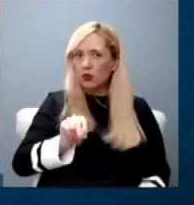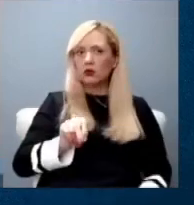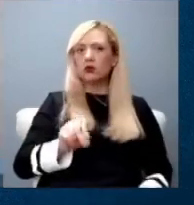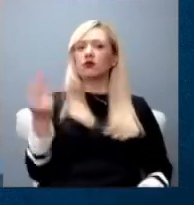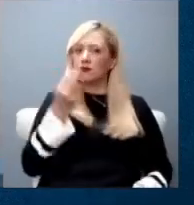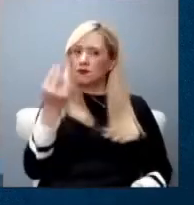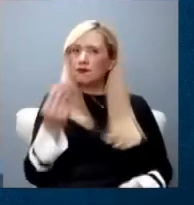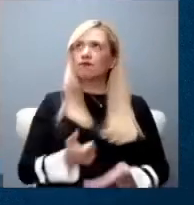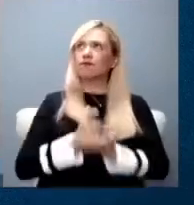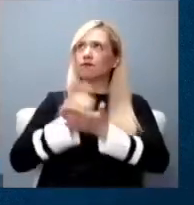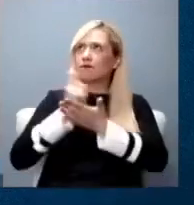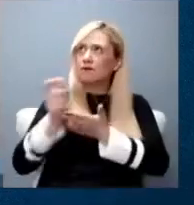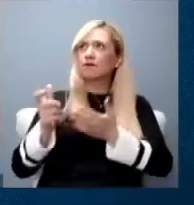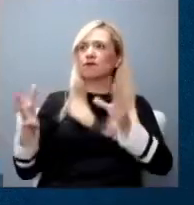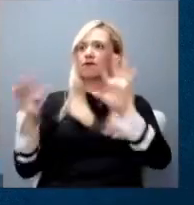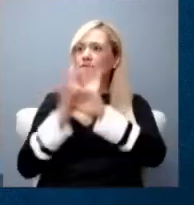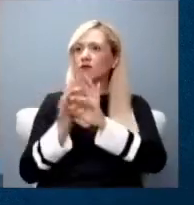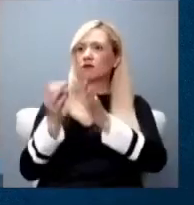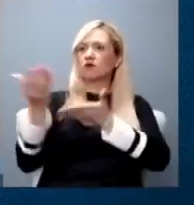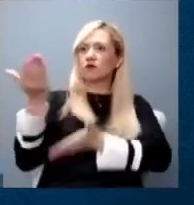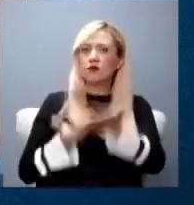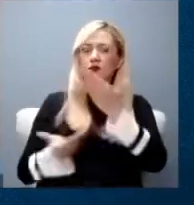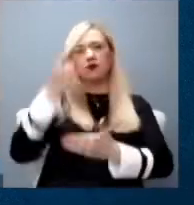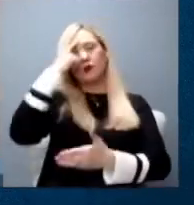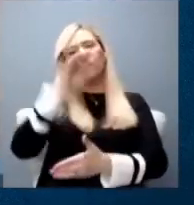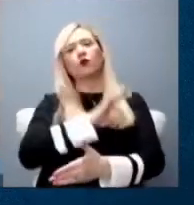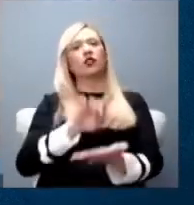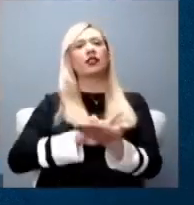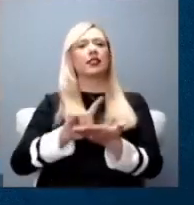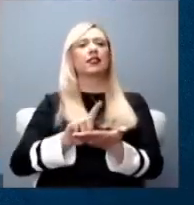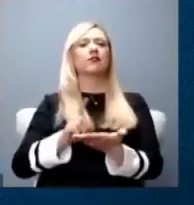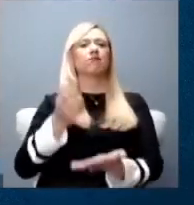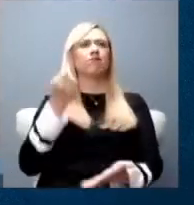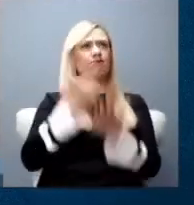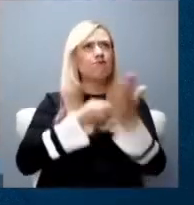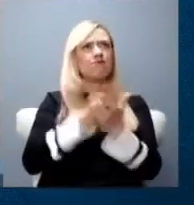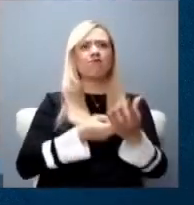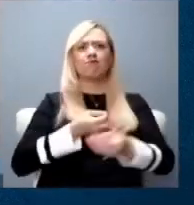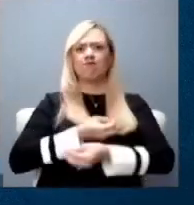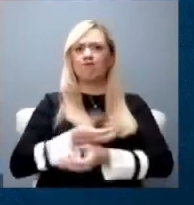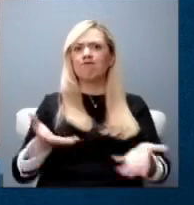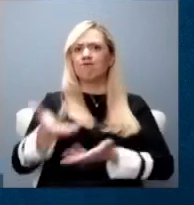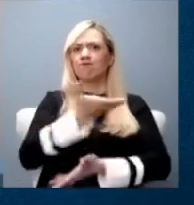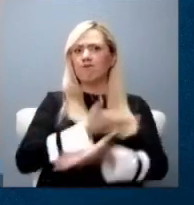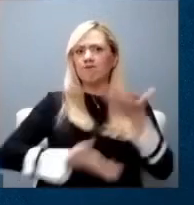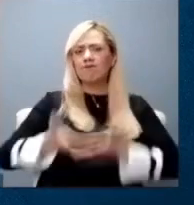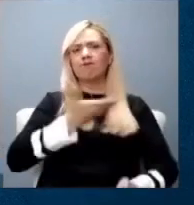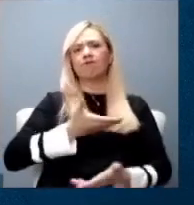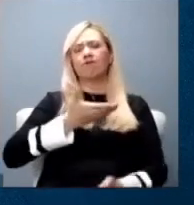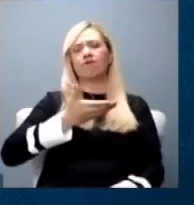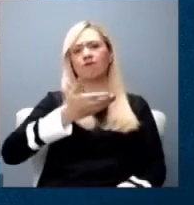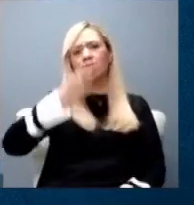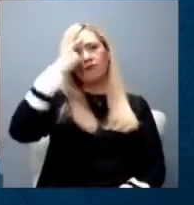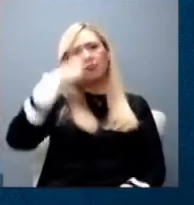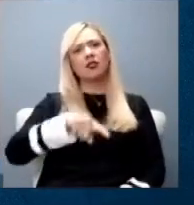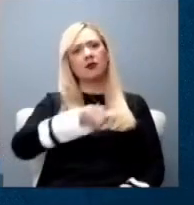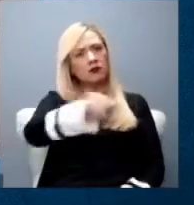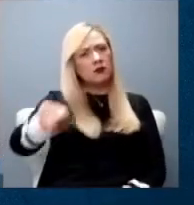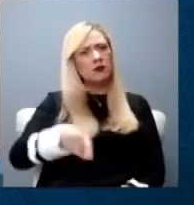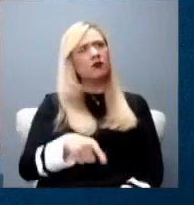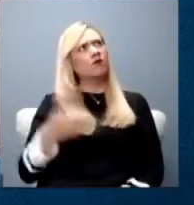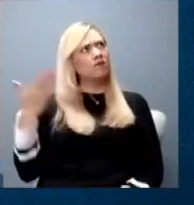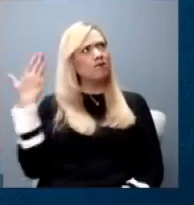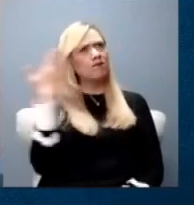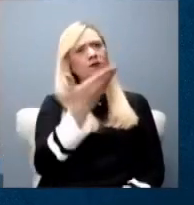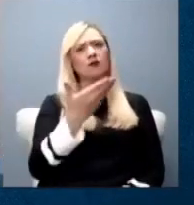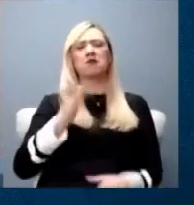que se enteren más de estos temas, exijan los derechos, compartan con otras personas y sobre todo exijan frente a sus autoridades el fortalecimiento